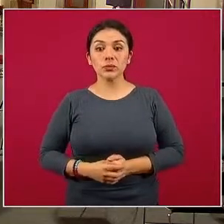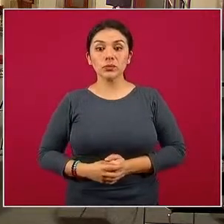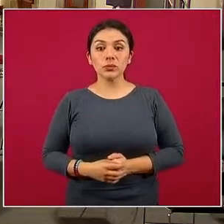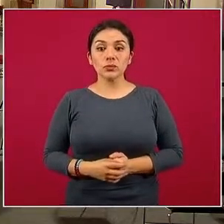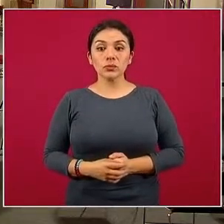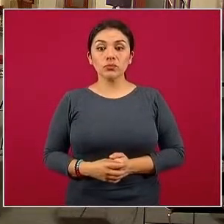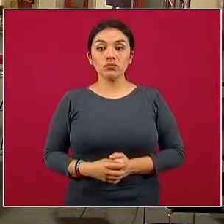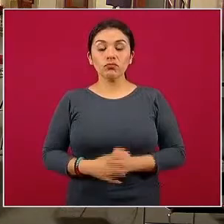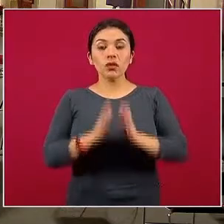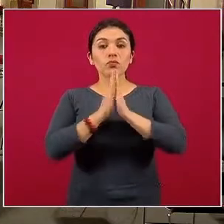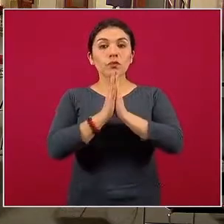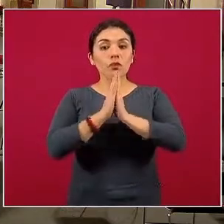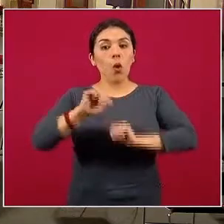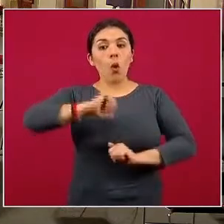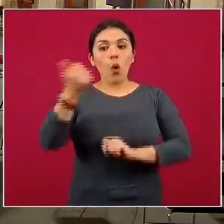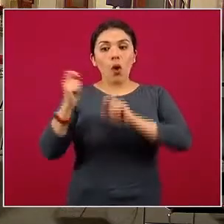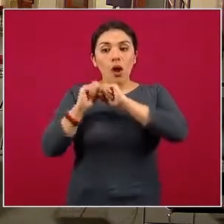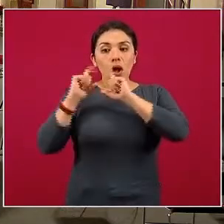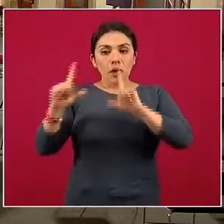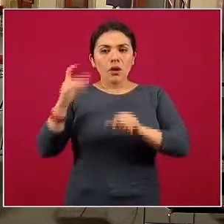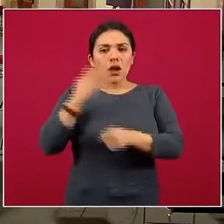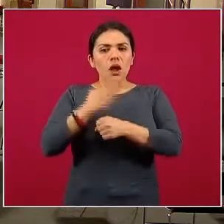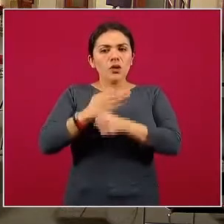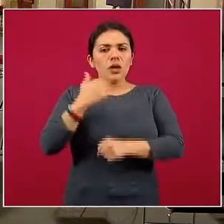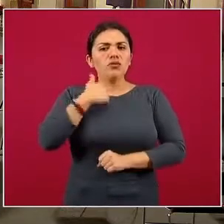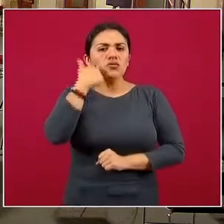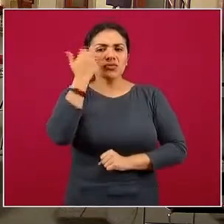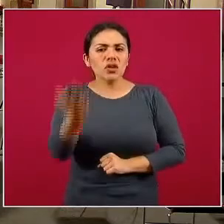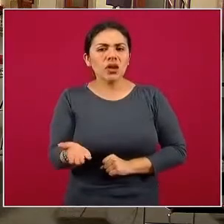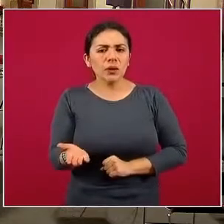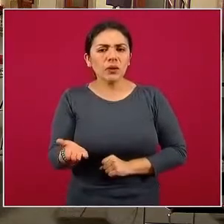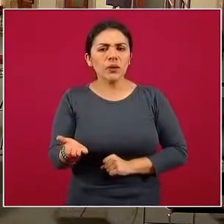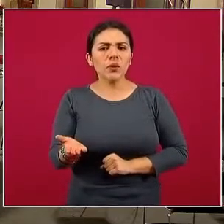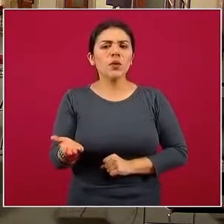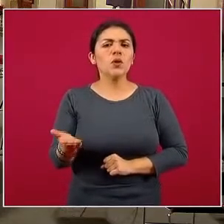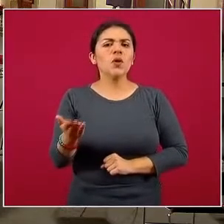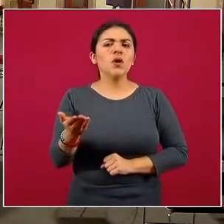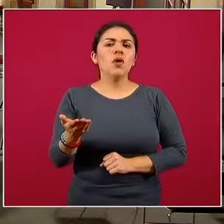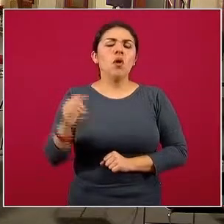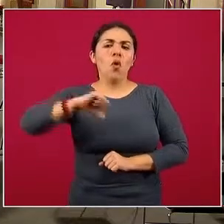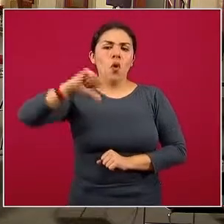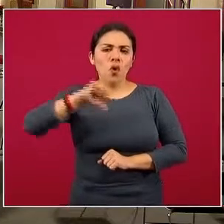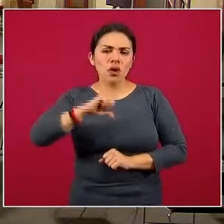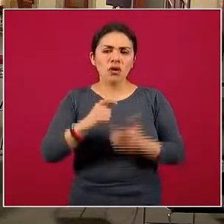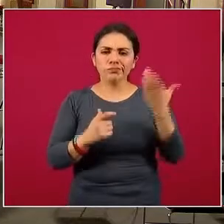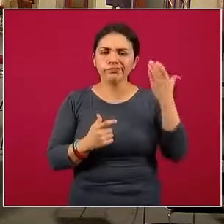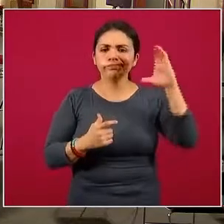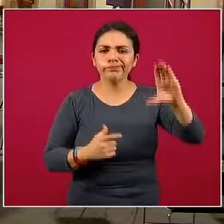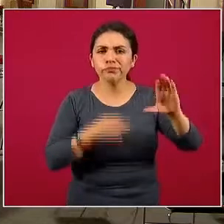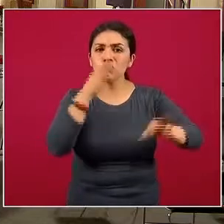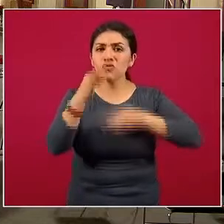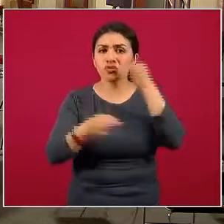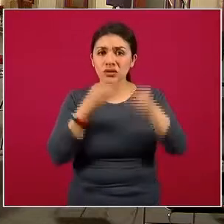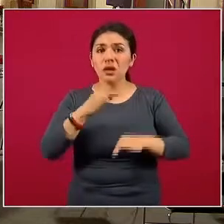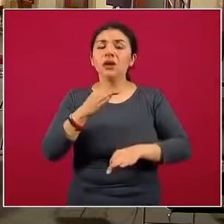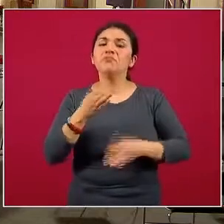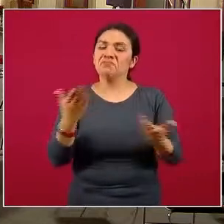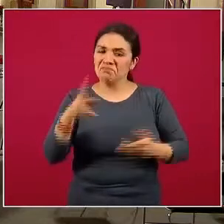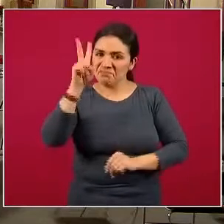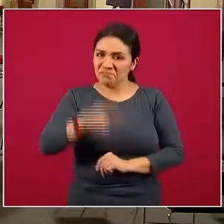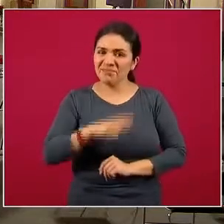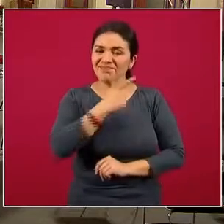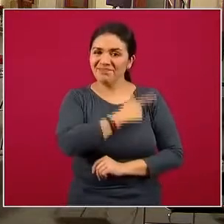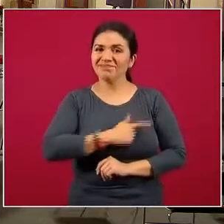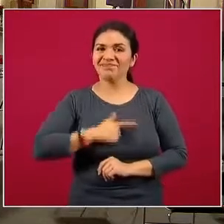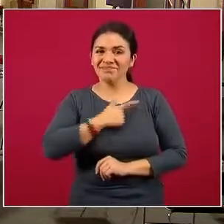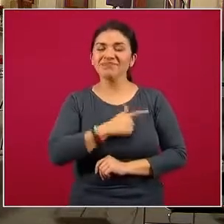Si me pasan la siguiente diapositiva, queremos compartirles hoy una noticia muy grata